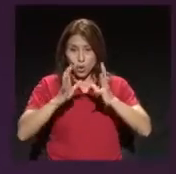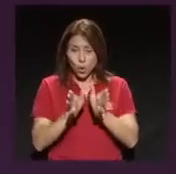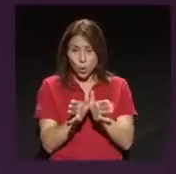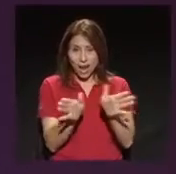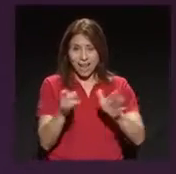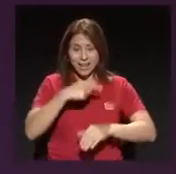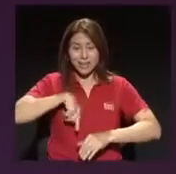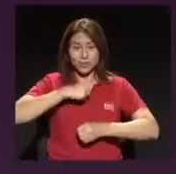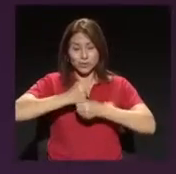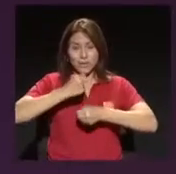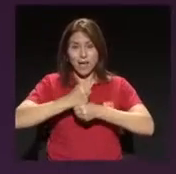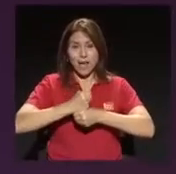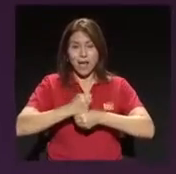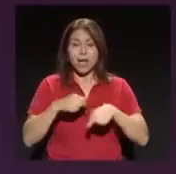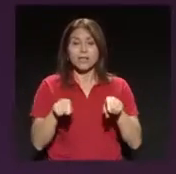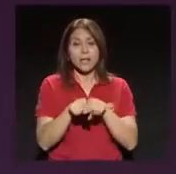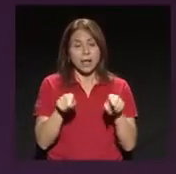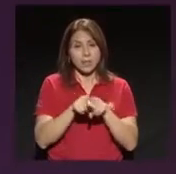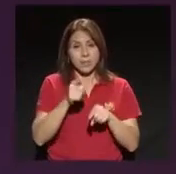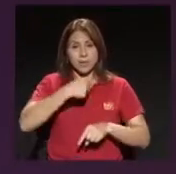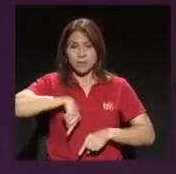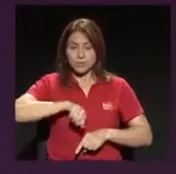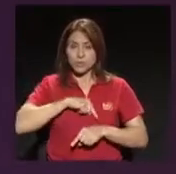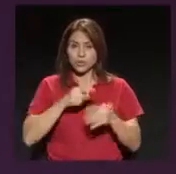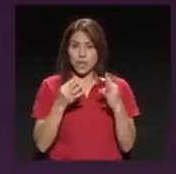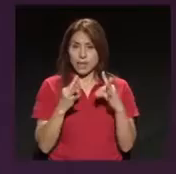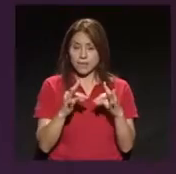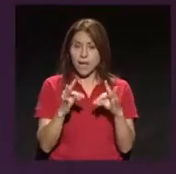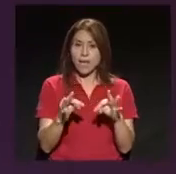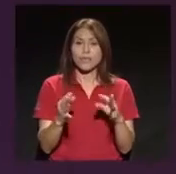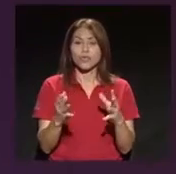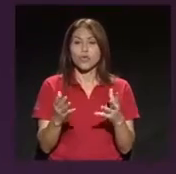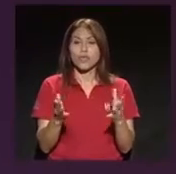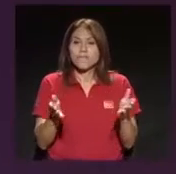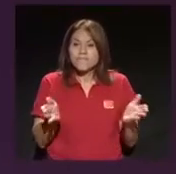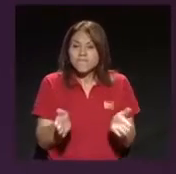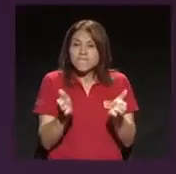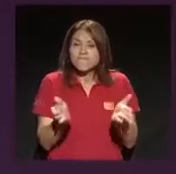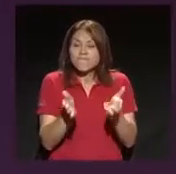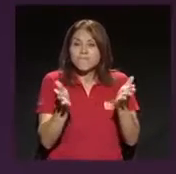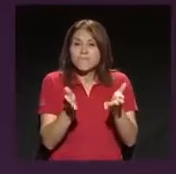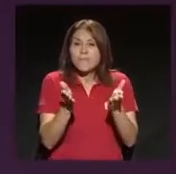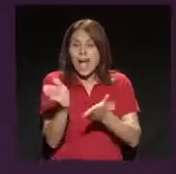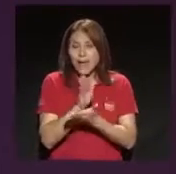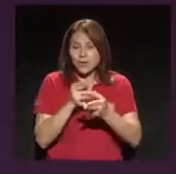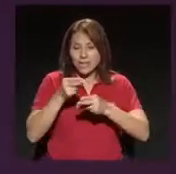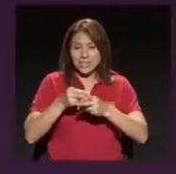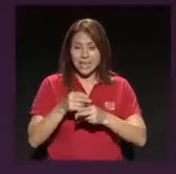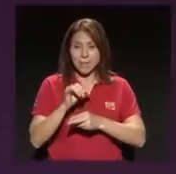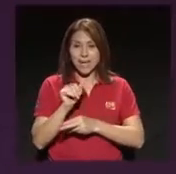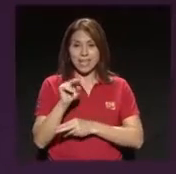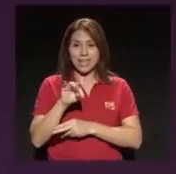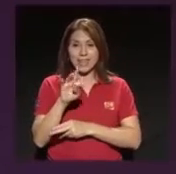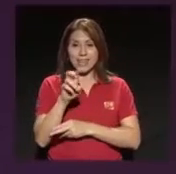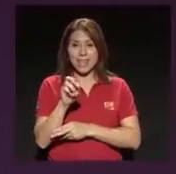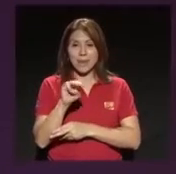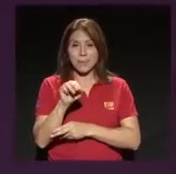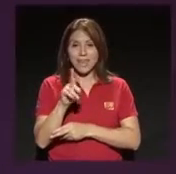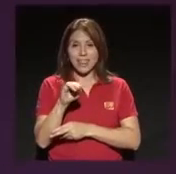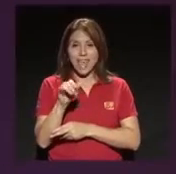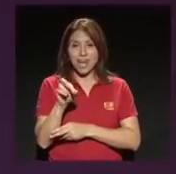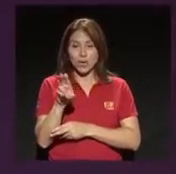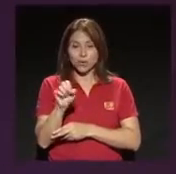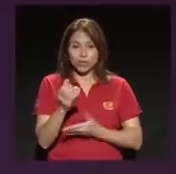estamos tratando también de empujar un poco a que lo que se llaman los intermediarios, que son Facebook,